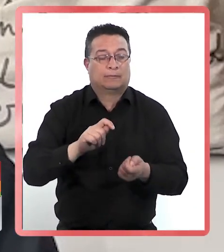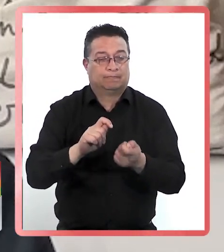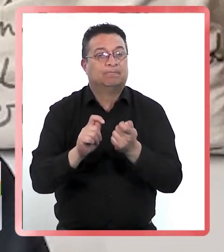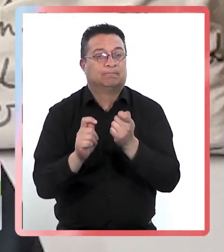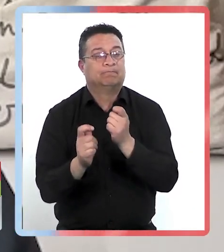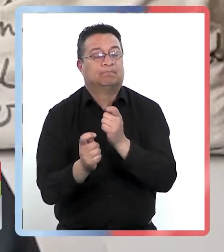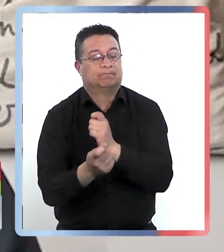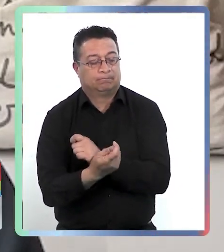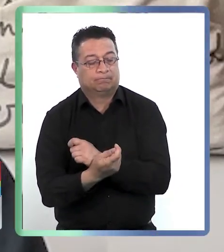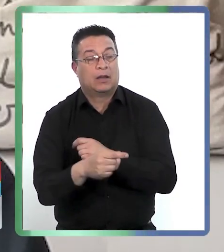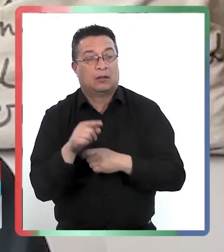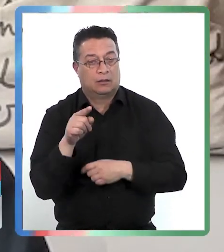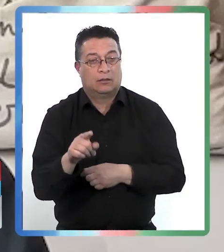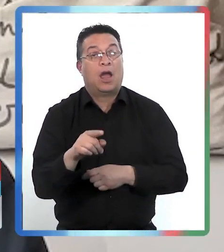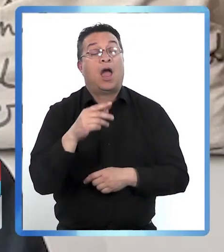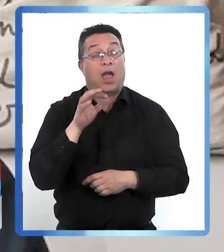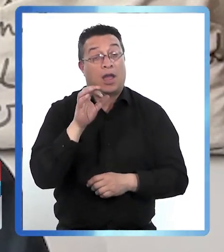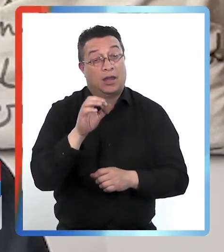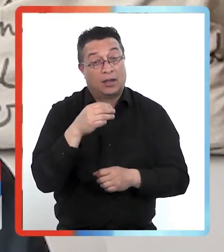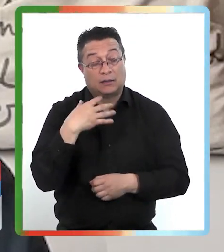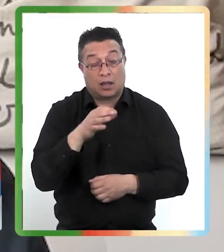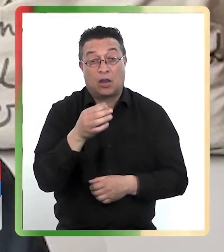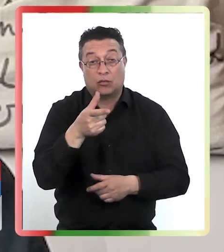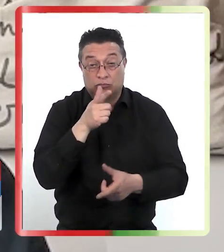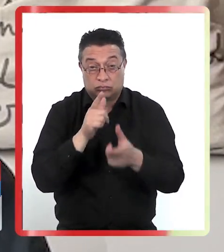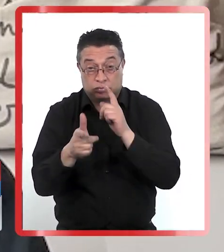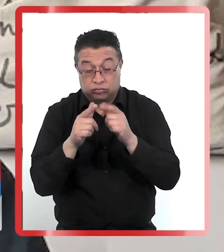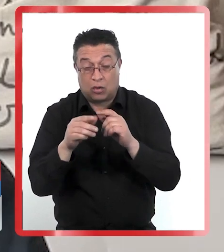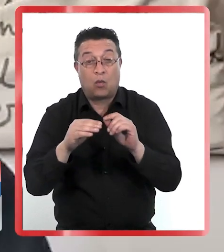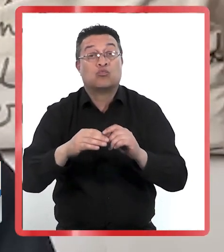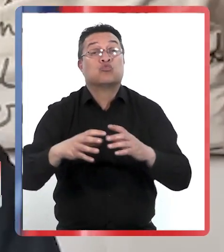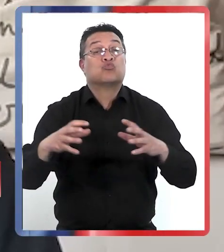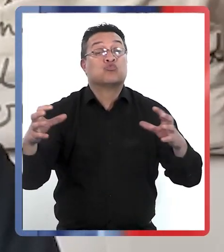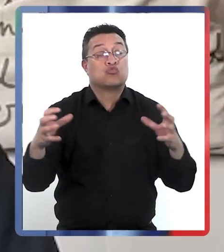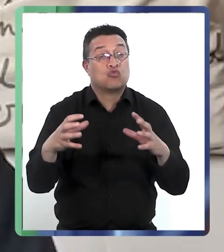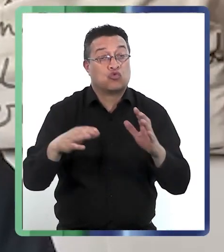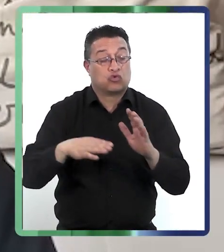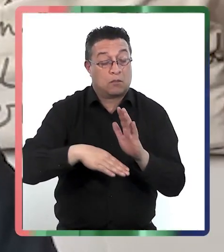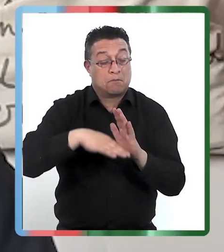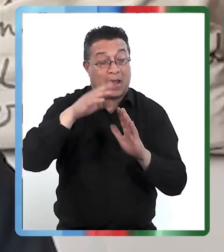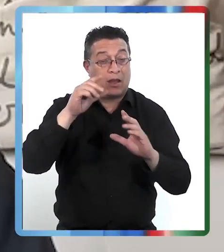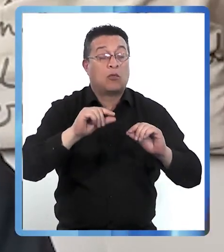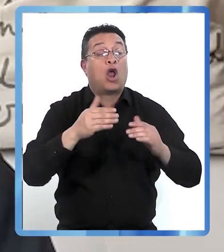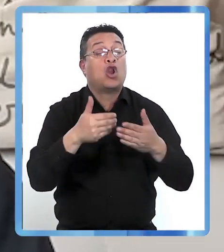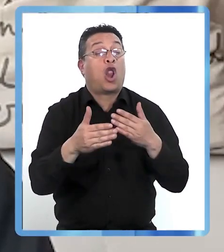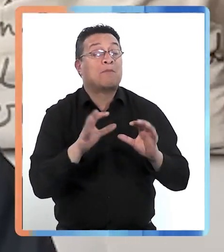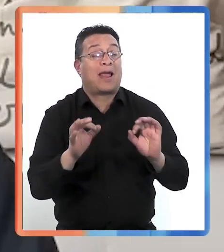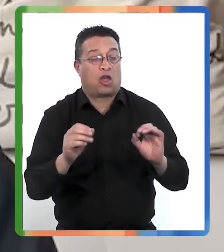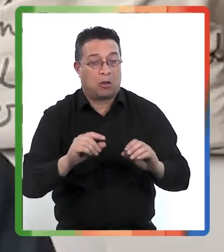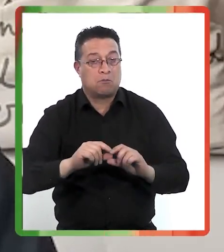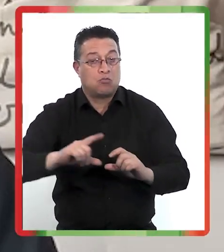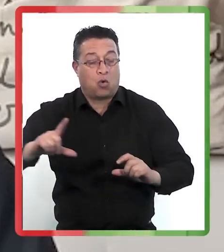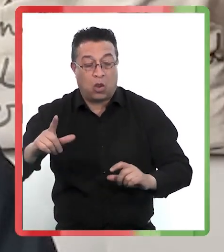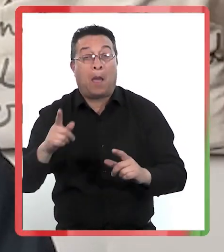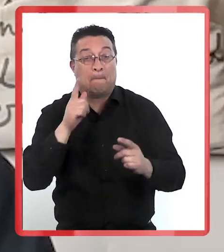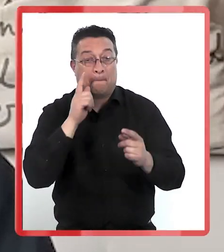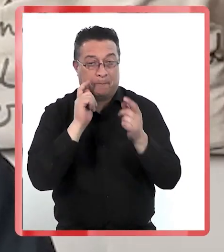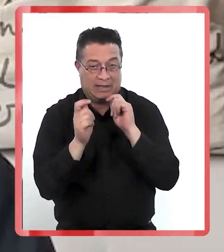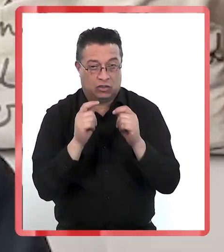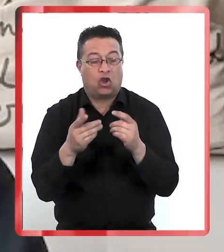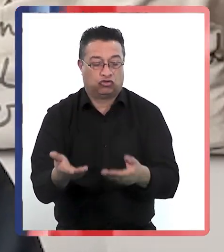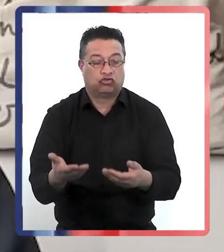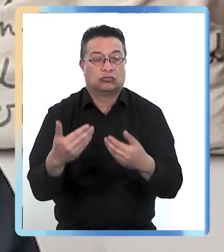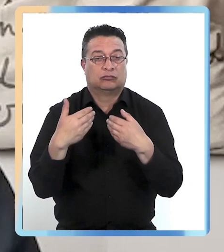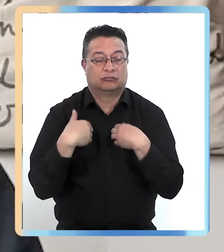ido cambiando y está la idea de que el consumo de alcohol, sobre todo en cantidades ya más que moderadas, es un factor de